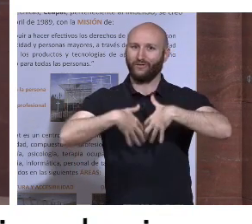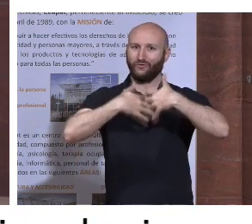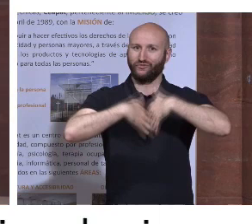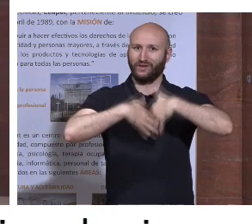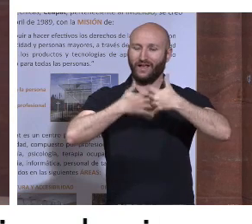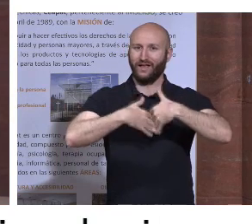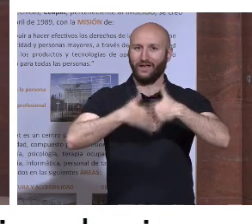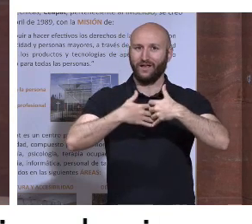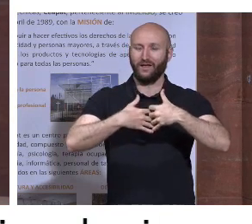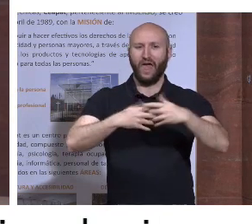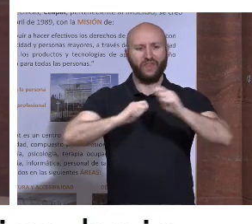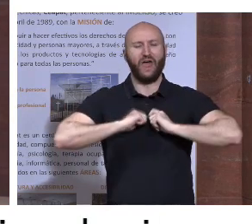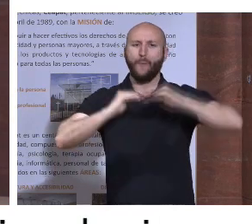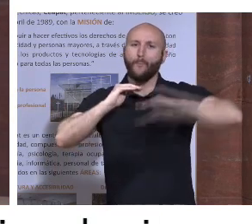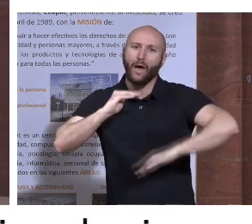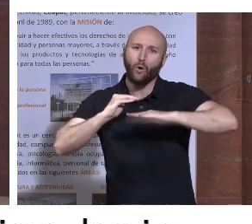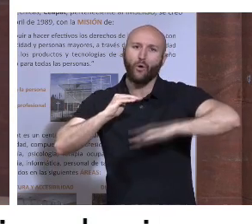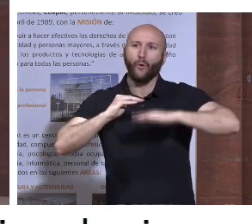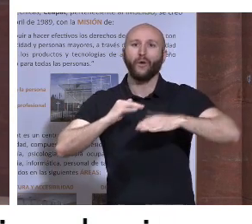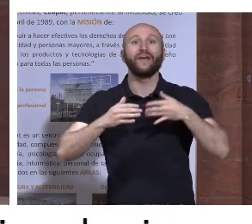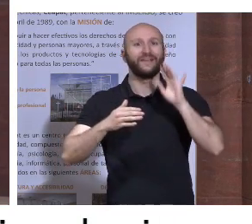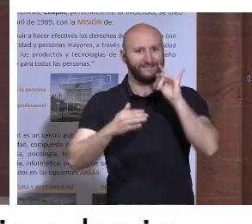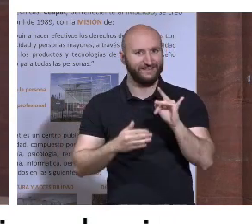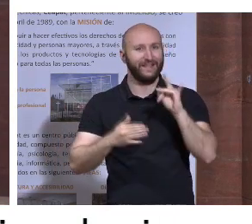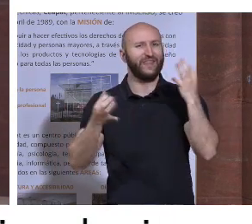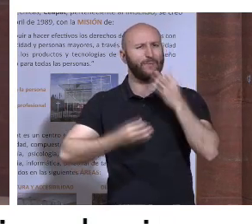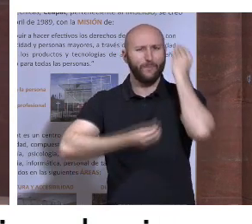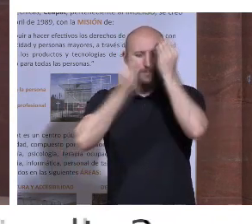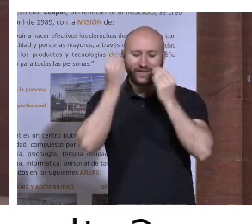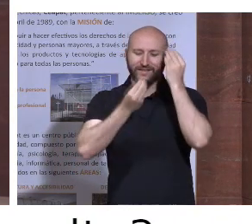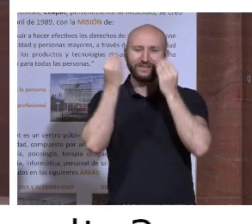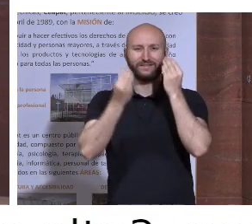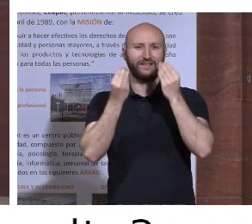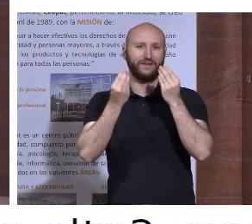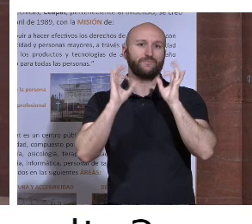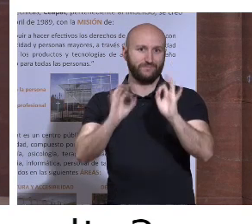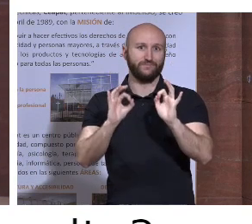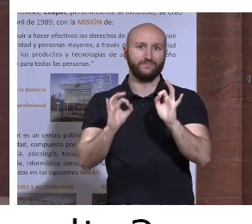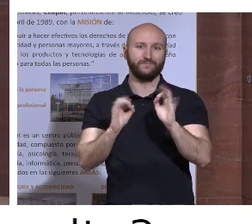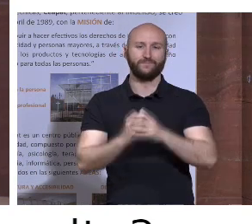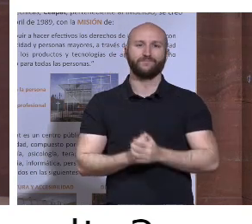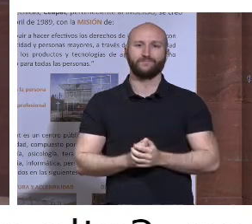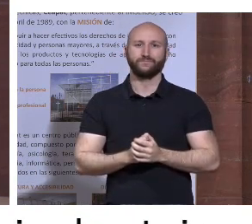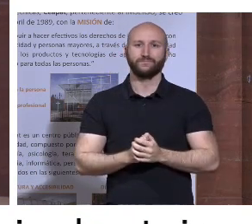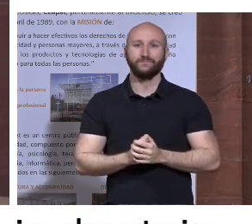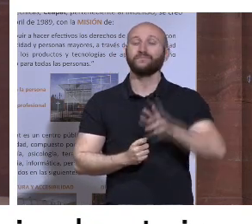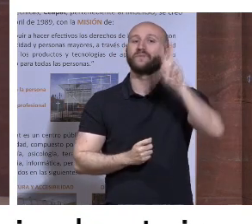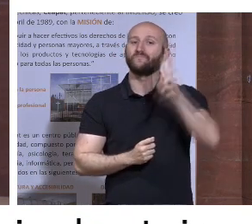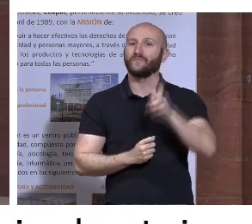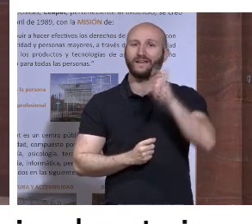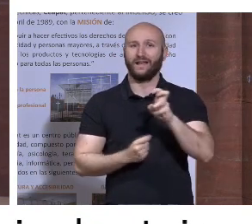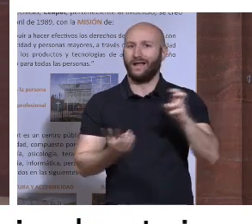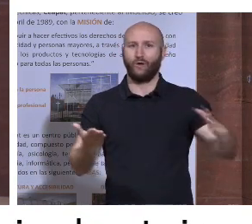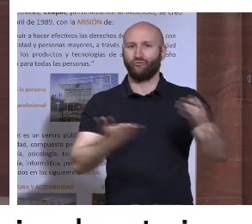incorpora a todos de piso bajo? Y así no tenemos que pensar que sean adaptados o no adaptados. Sirve para